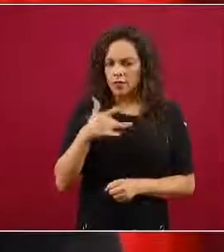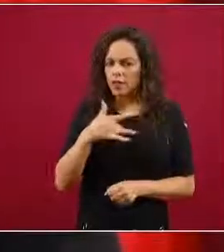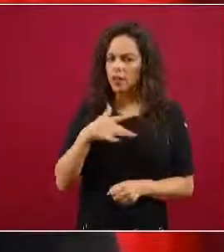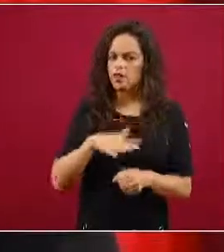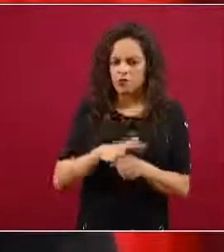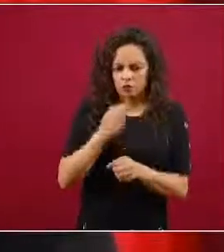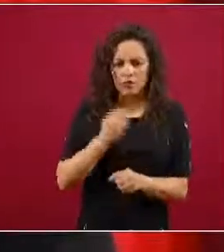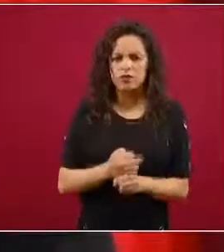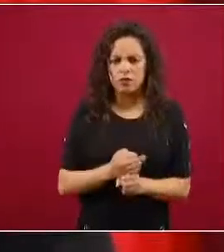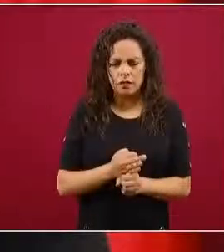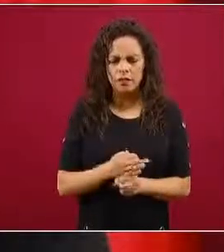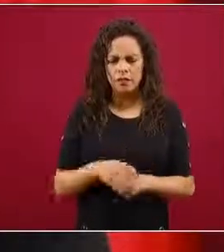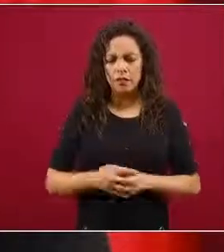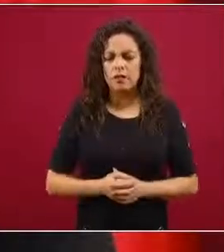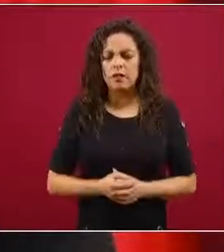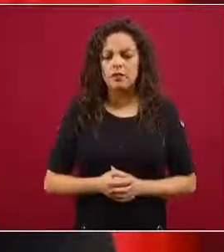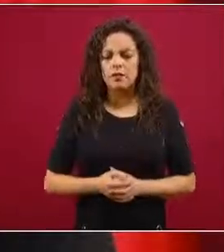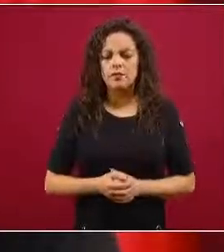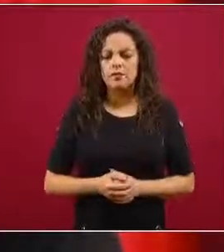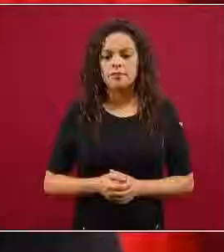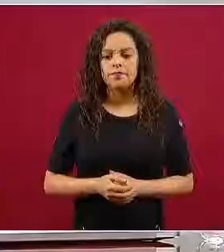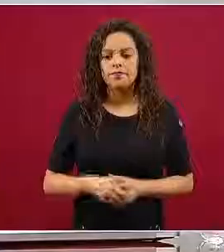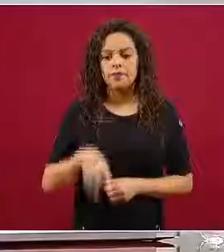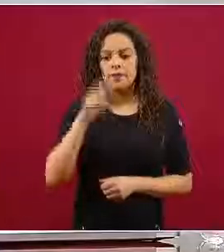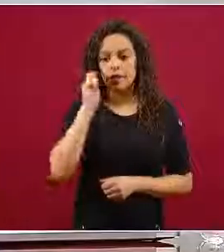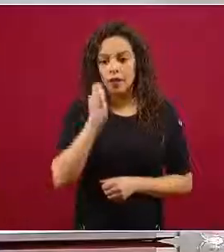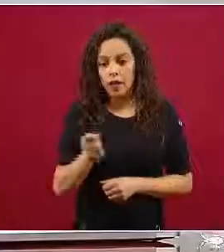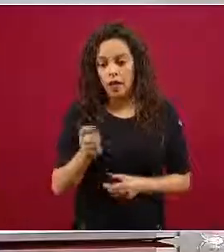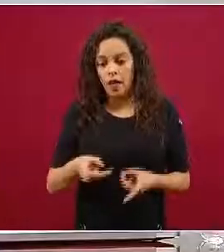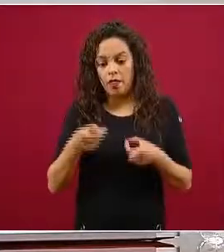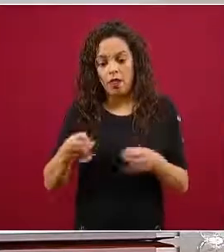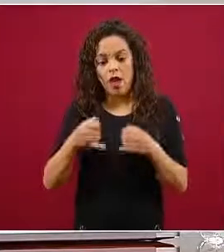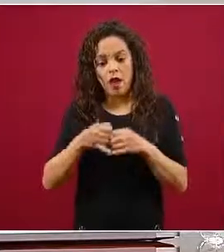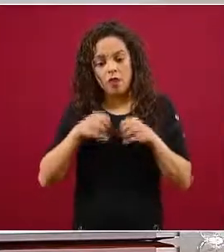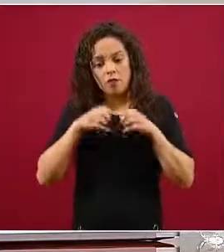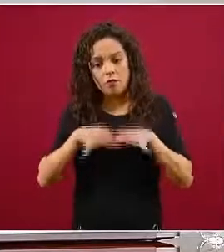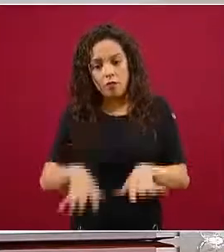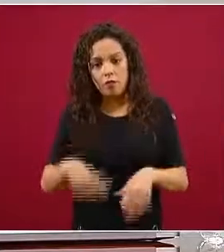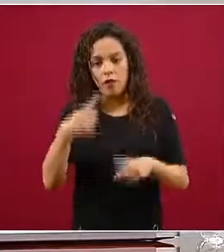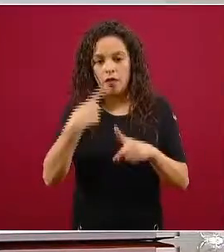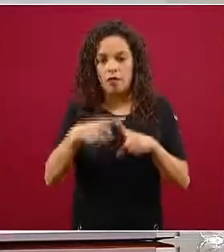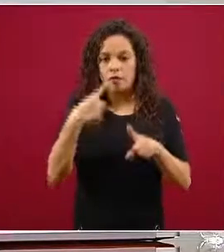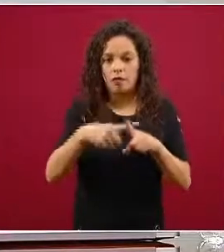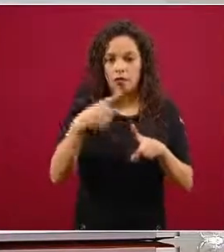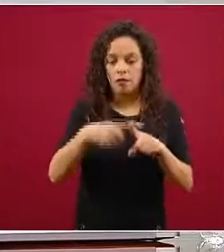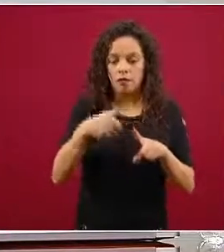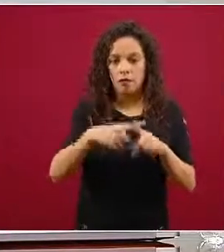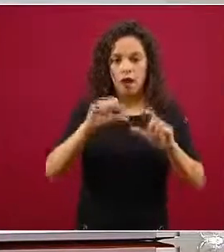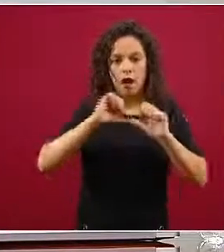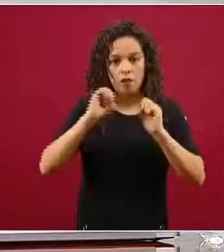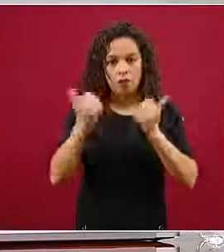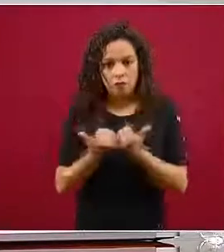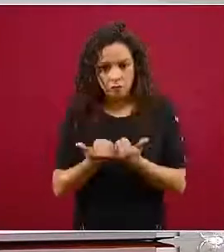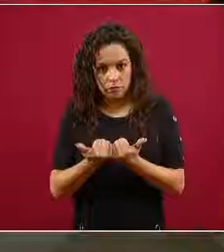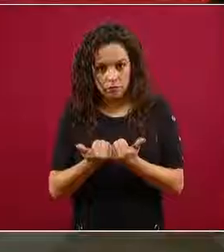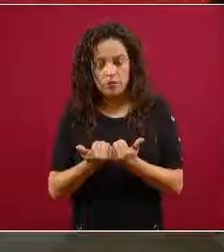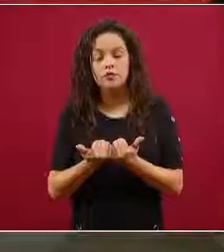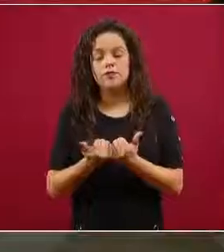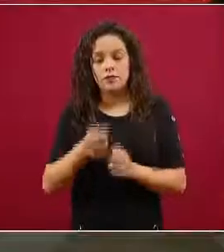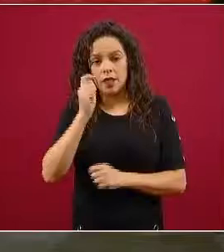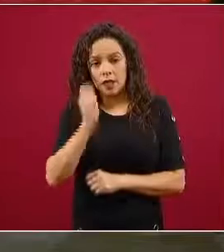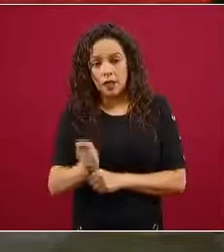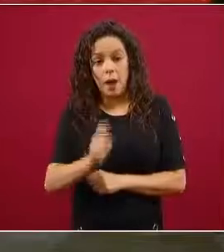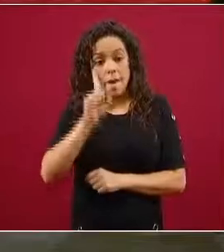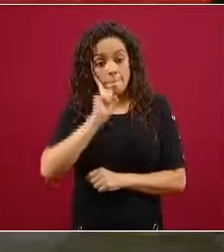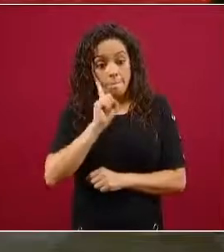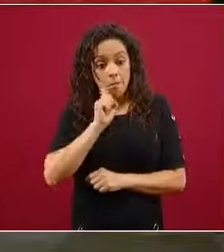que recibimos en la línea materna o por los informes que nos dan las organizaciones de la sociedad civil, que las mujeres lo que tienen